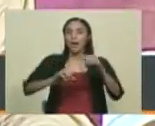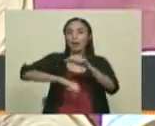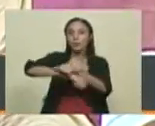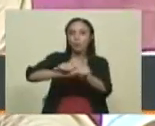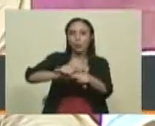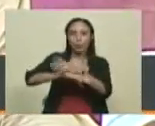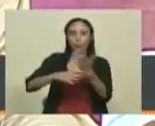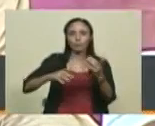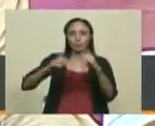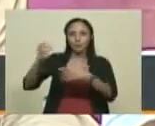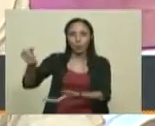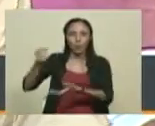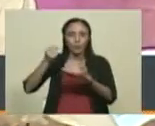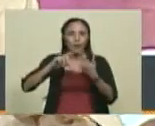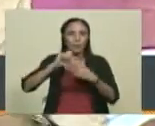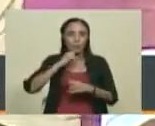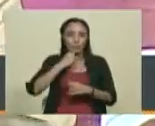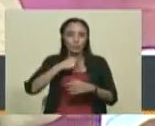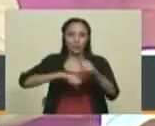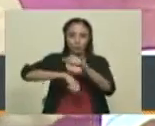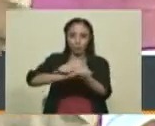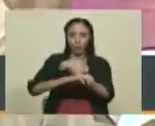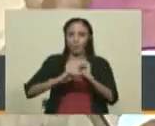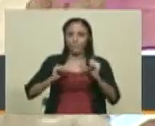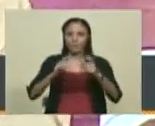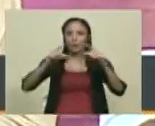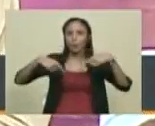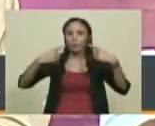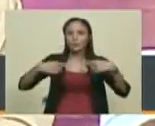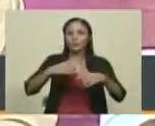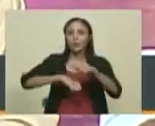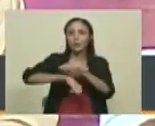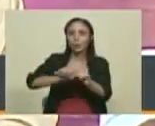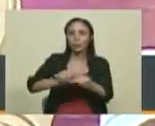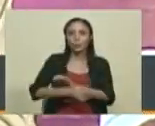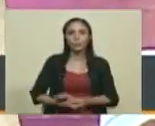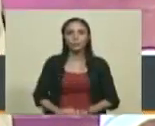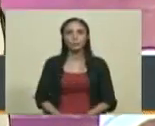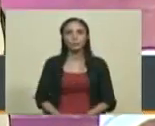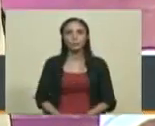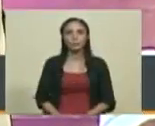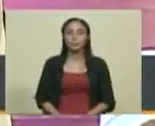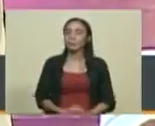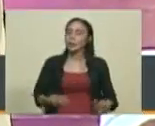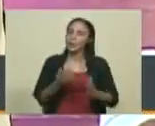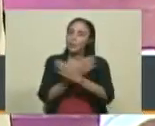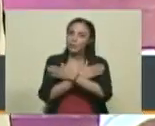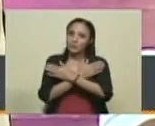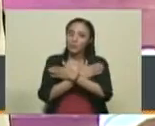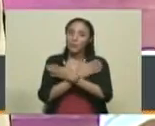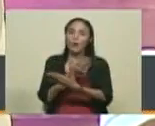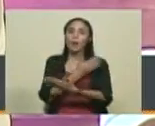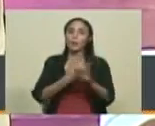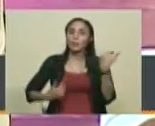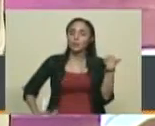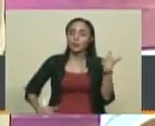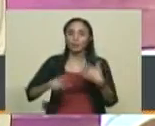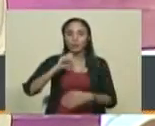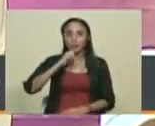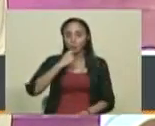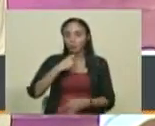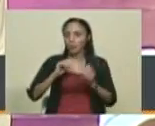¿no? En la gran Rusia. Rusia va a brillar con el Mundial de Fútbol. Desde ya felicitamos al presidente Vladimir